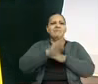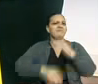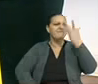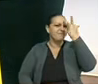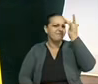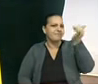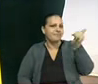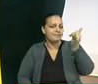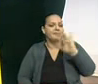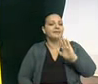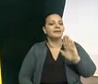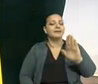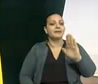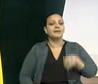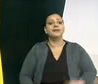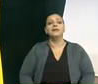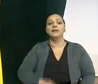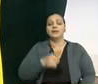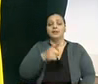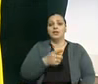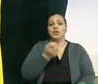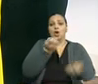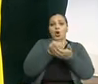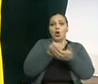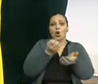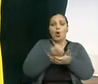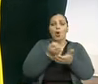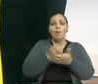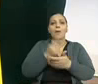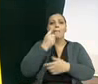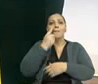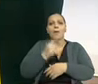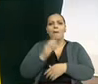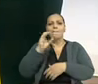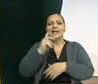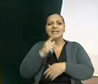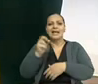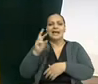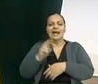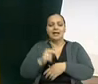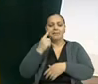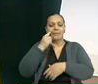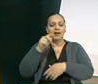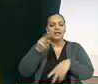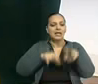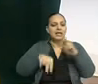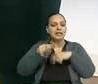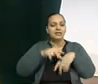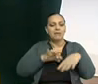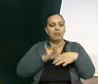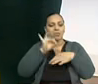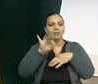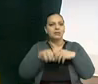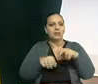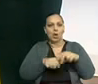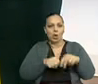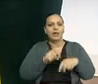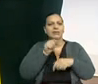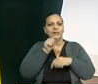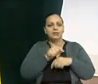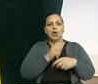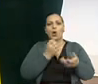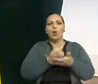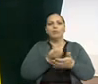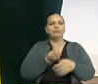titular, Carlos Luis Morales, desvinculó a un funcionario del gobierno provincial encargado de realizar el informe que motivó